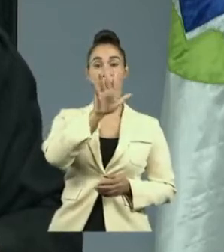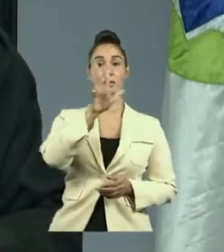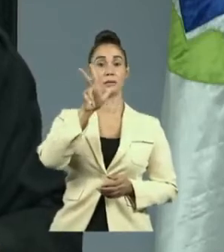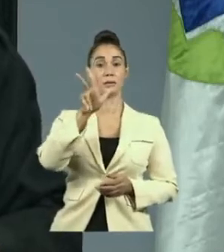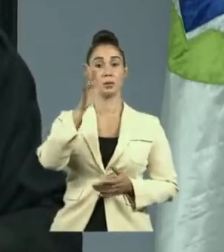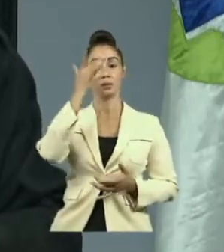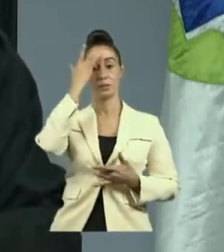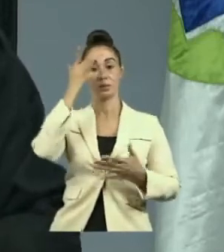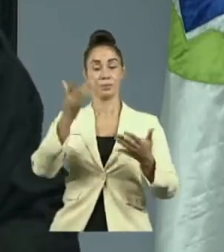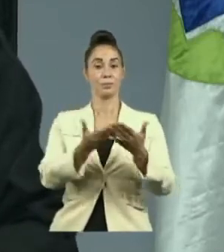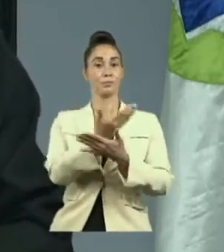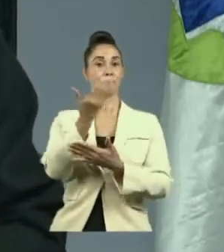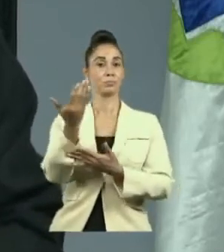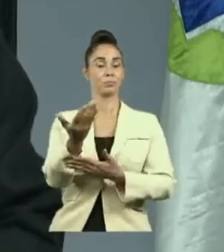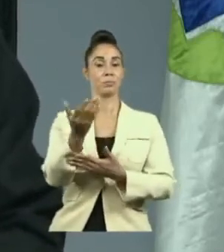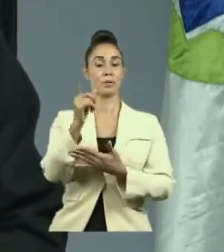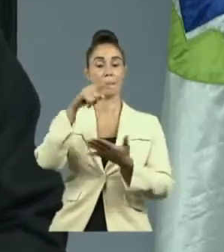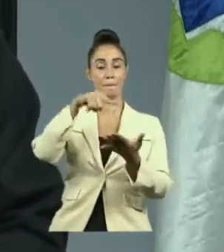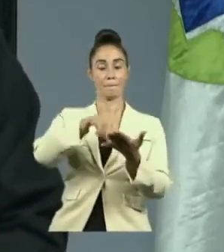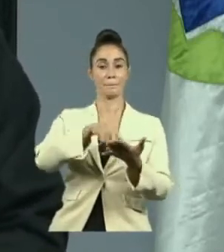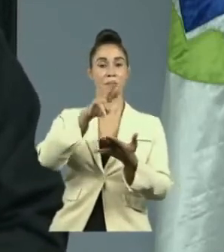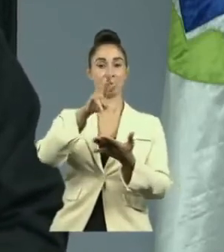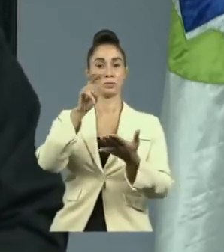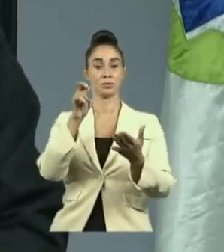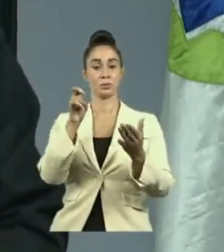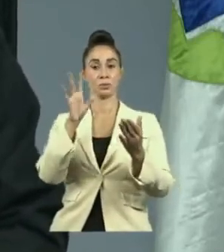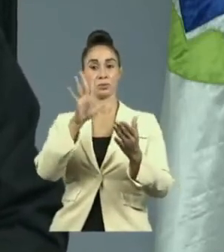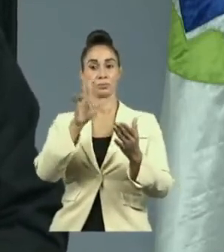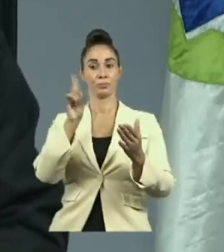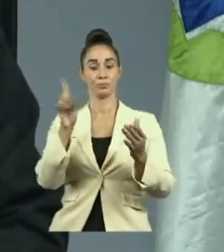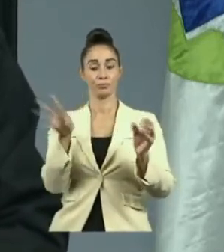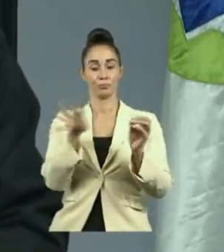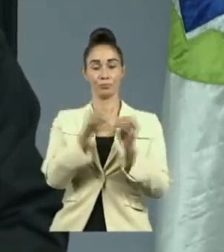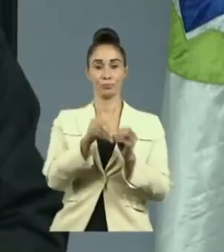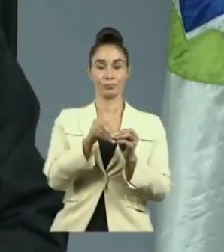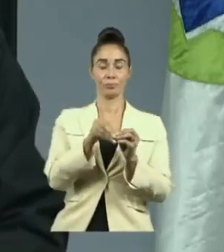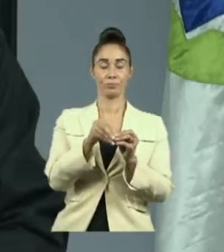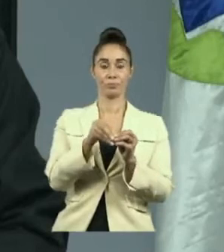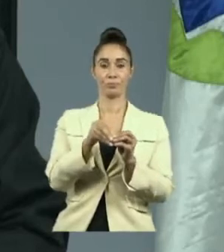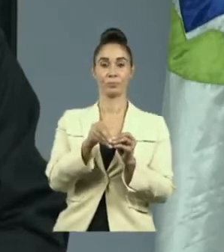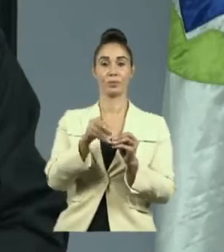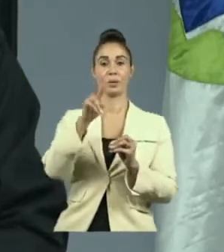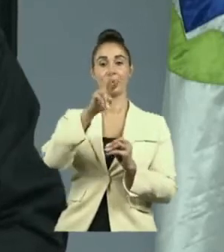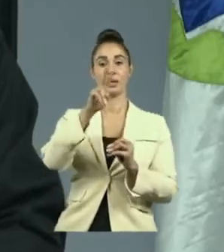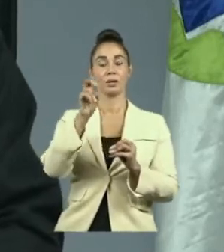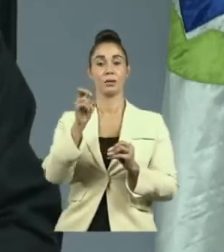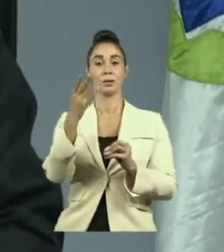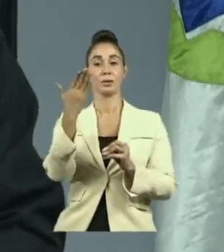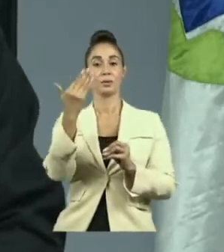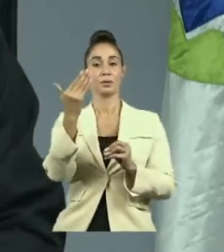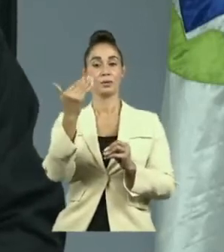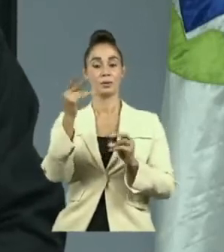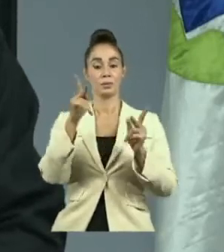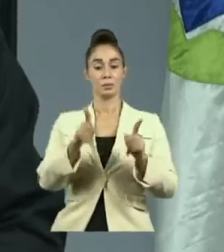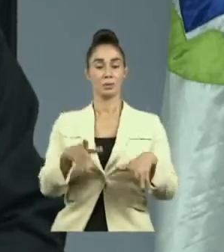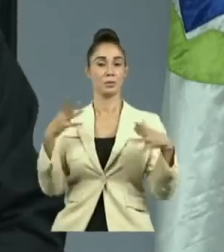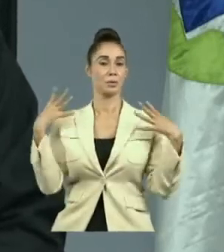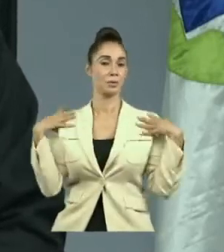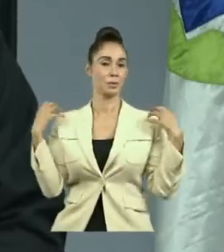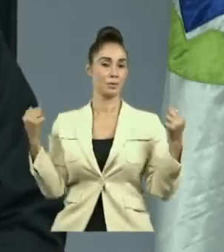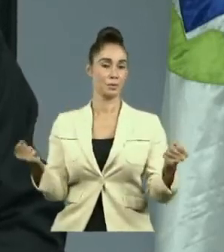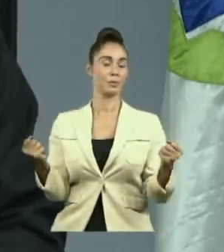casos nuevos mil 251 acumulados 215 recuperados